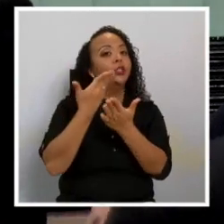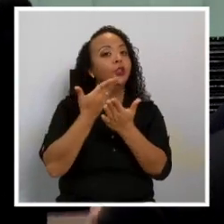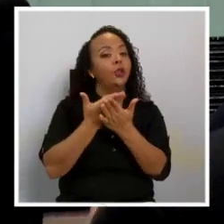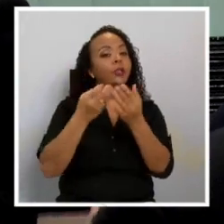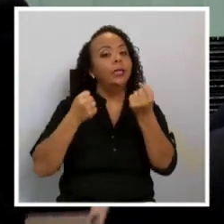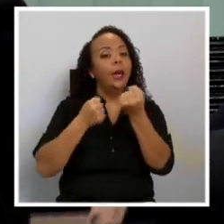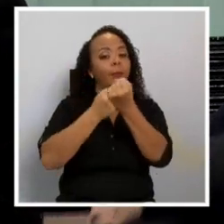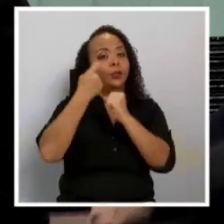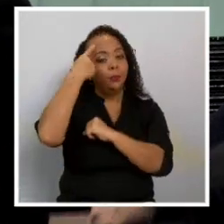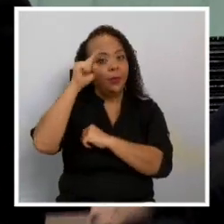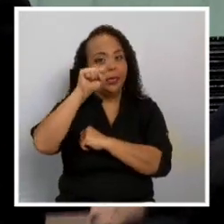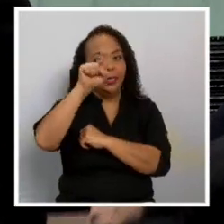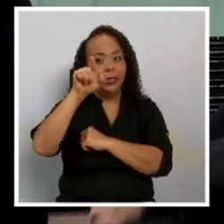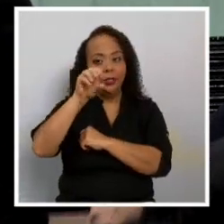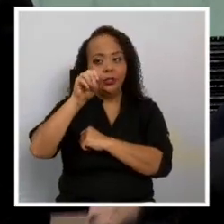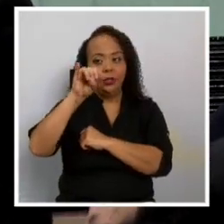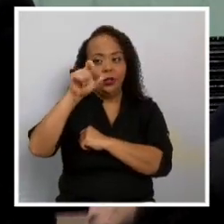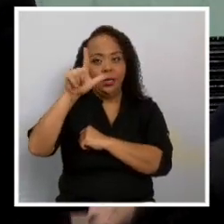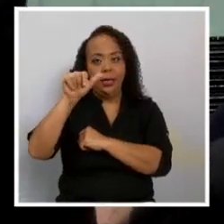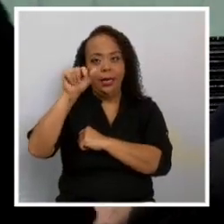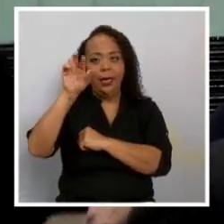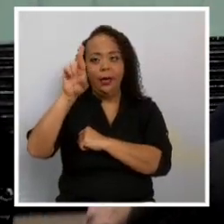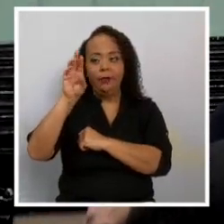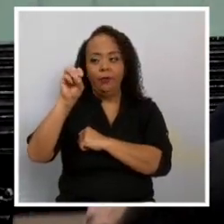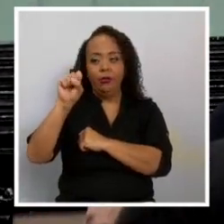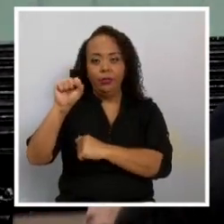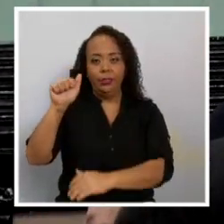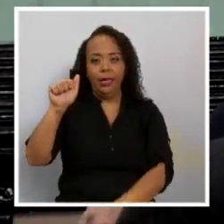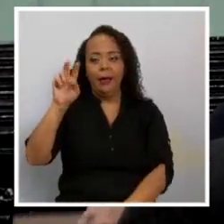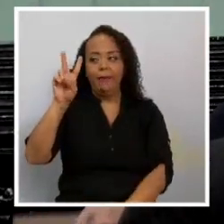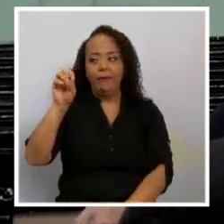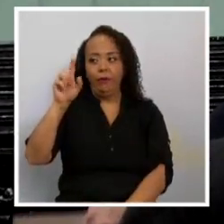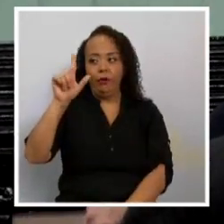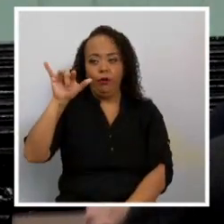el apoyo para doña Zoila Rosa Bolio Pacheco. Gracias.